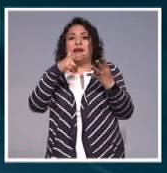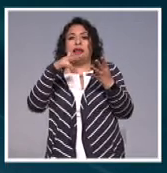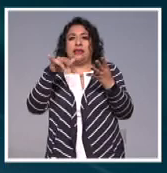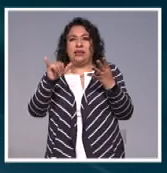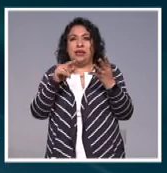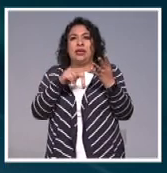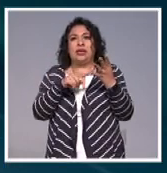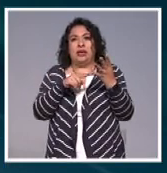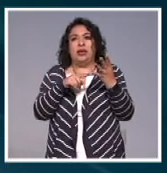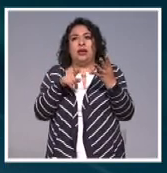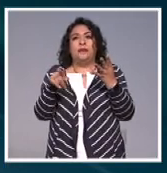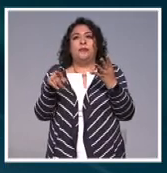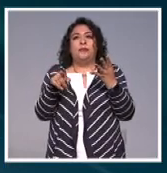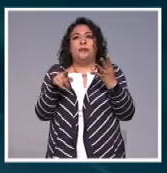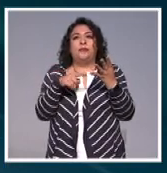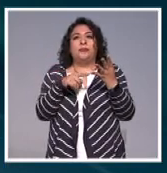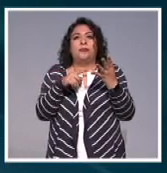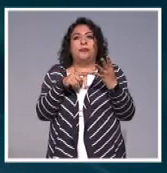con la ópera de